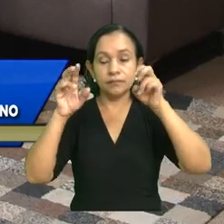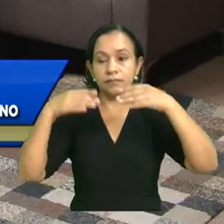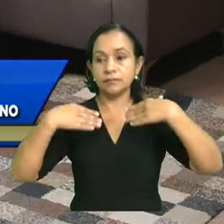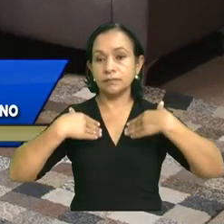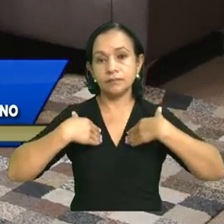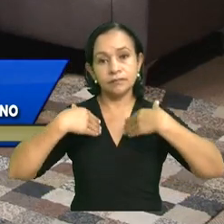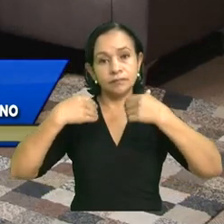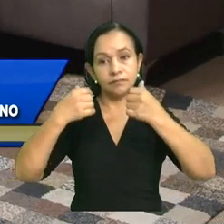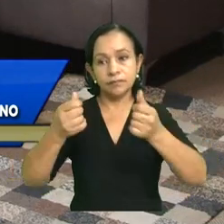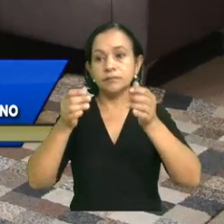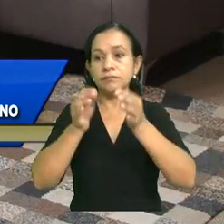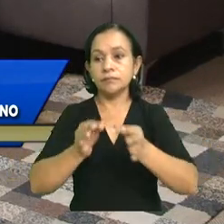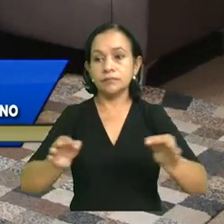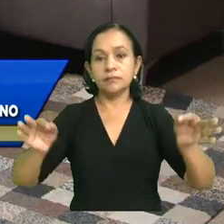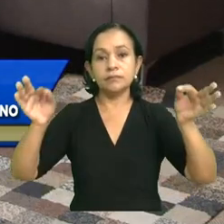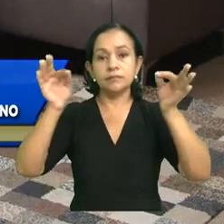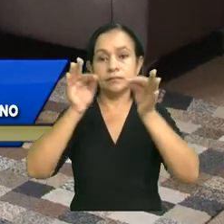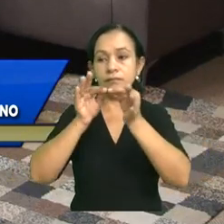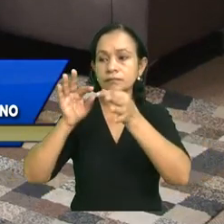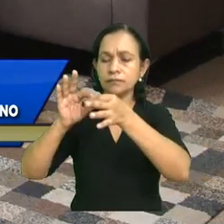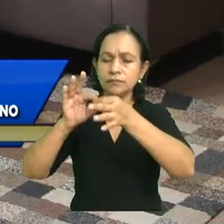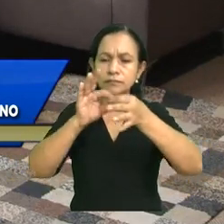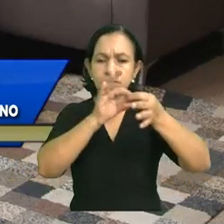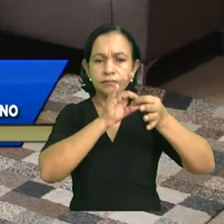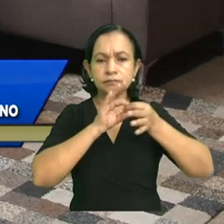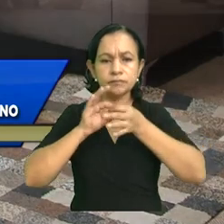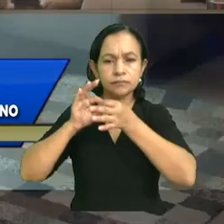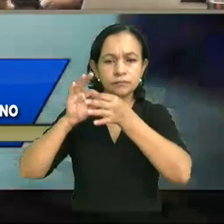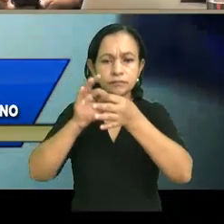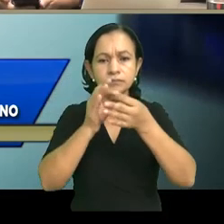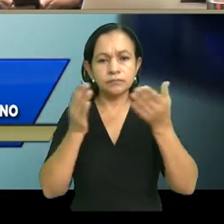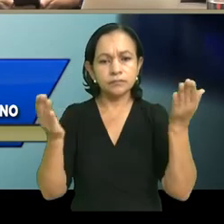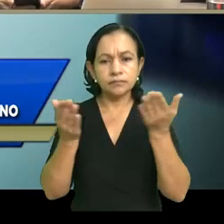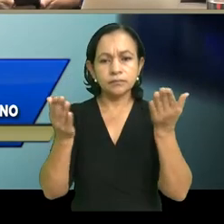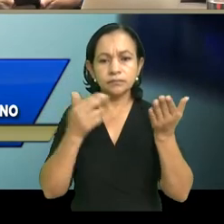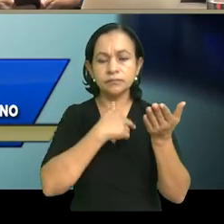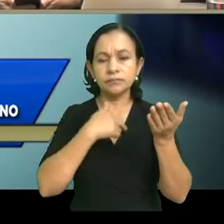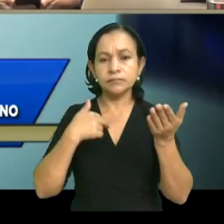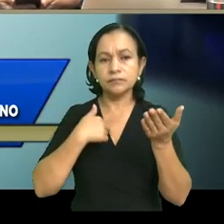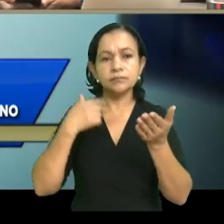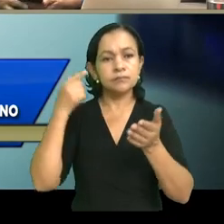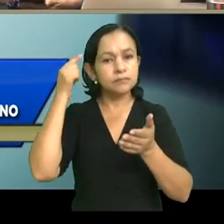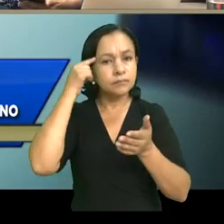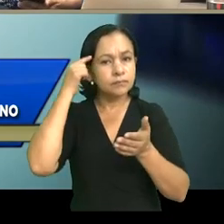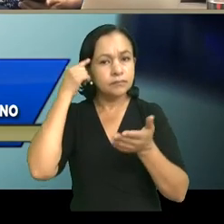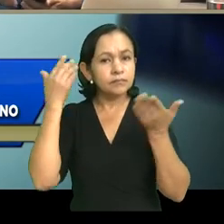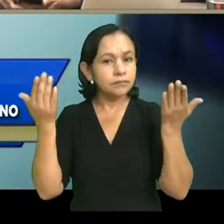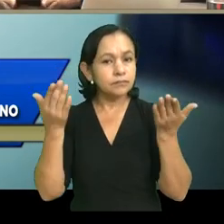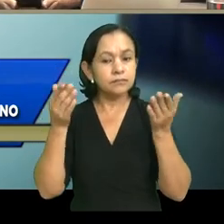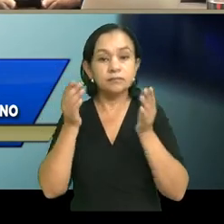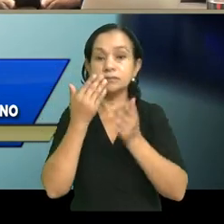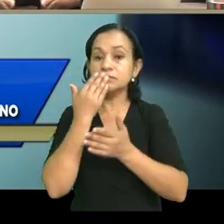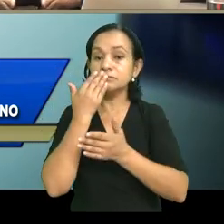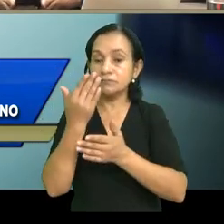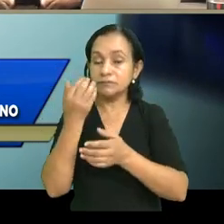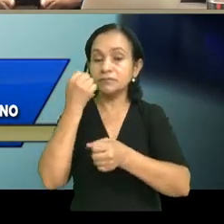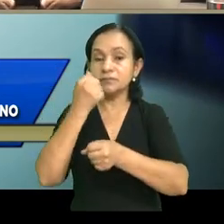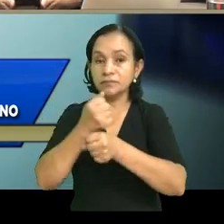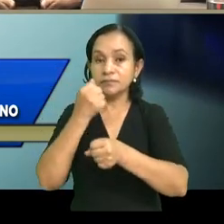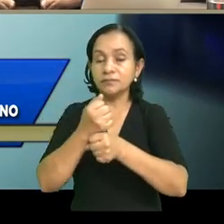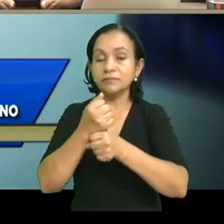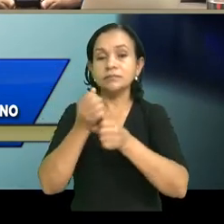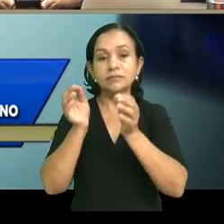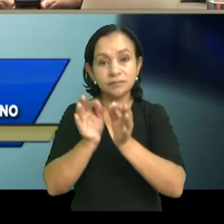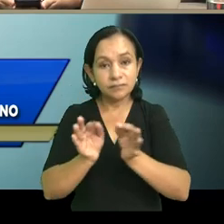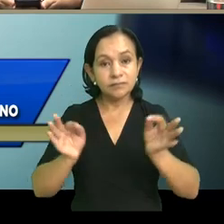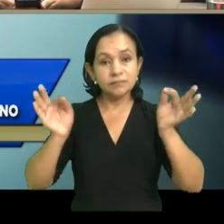pues principalmente, está íntimamente ligado. Entonces, creemos que ha sido un gran éxito, y realmente